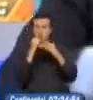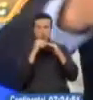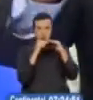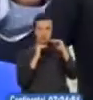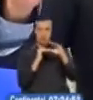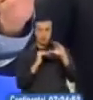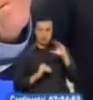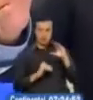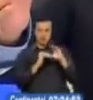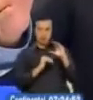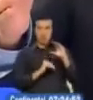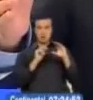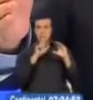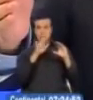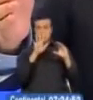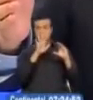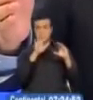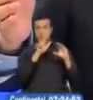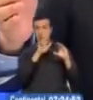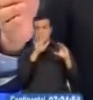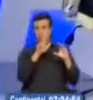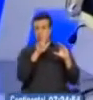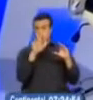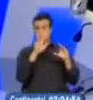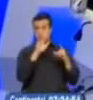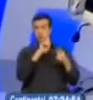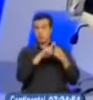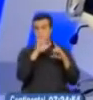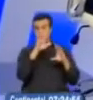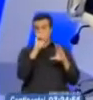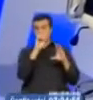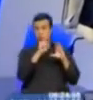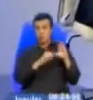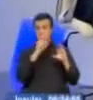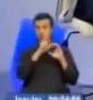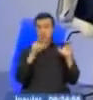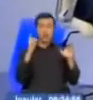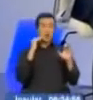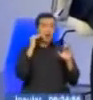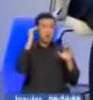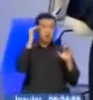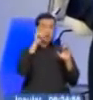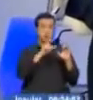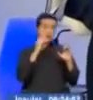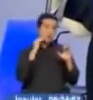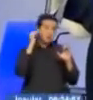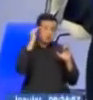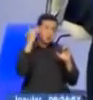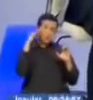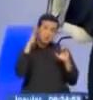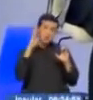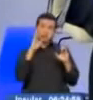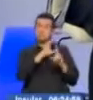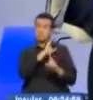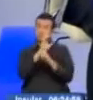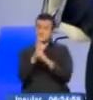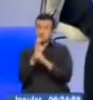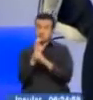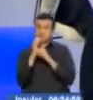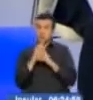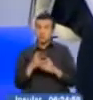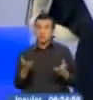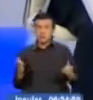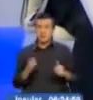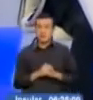los 35 y los 55 años. El adulto, la persona adulta que es probablemente un poco más crítica. Y